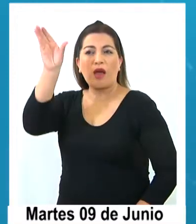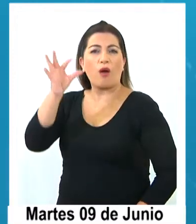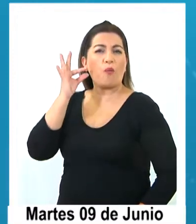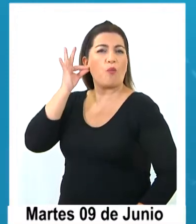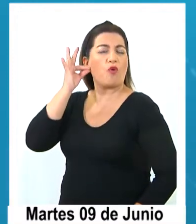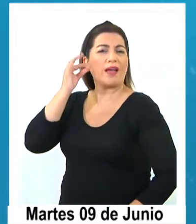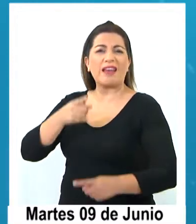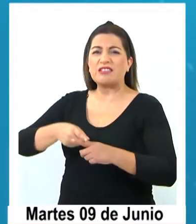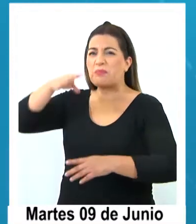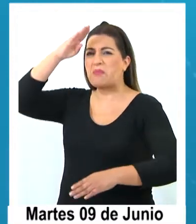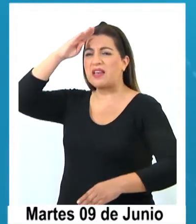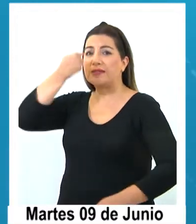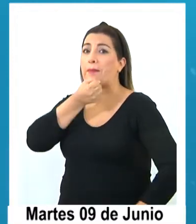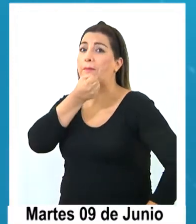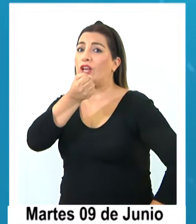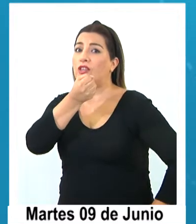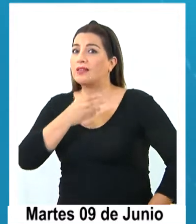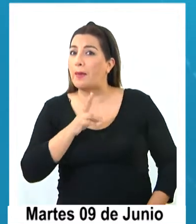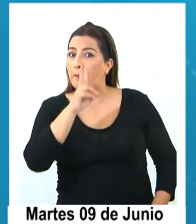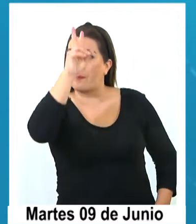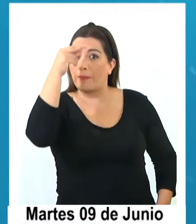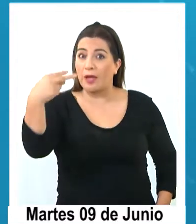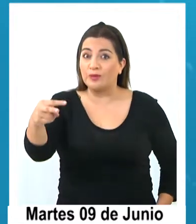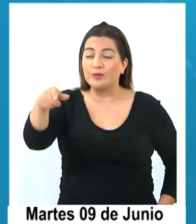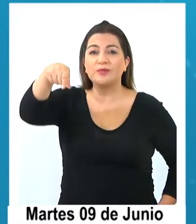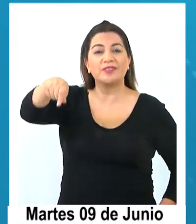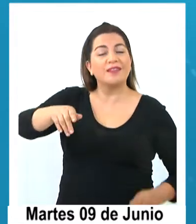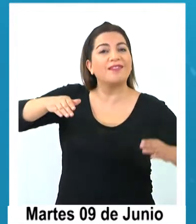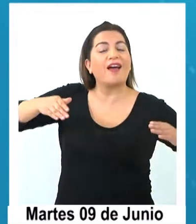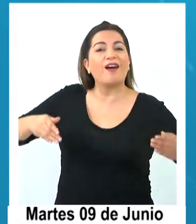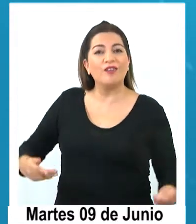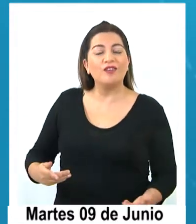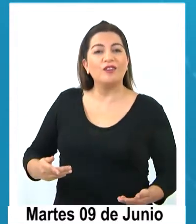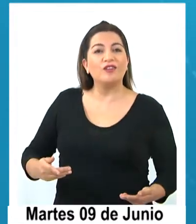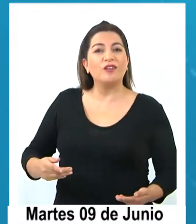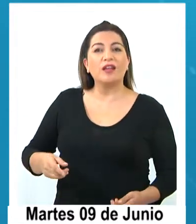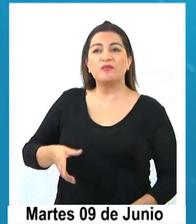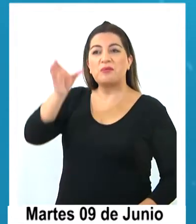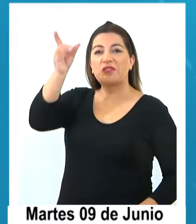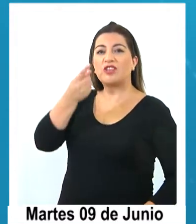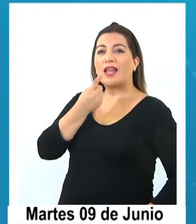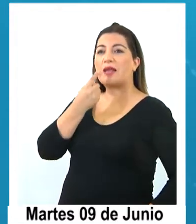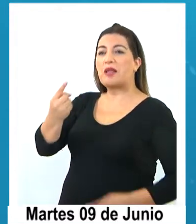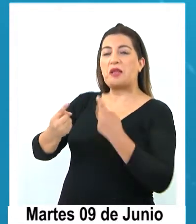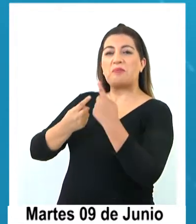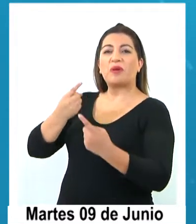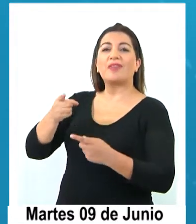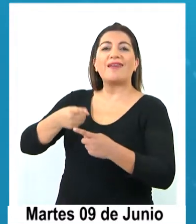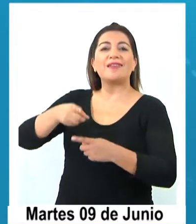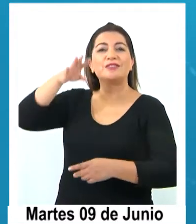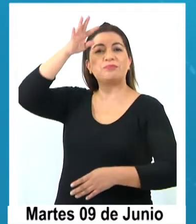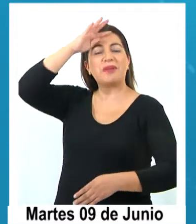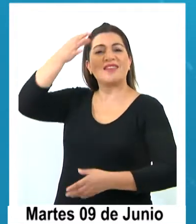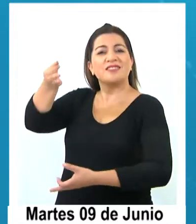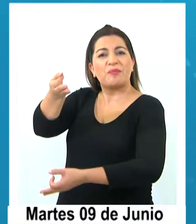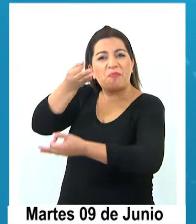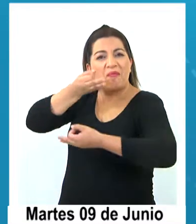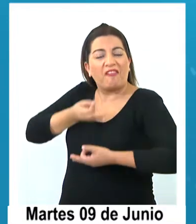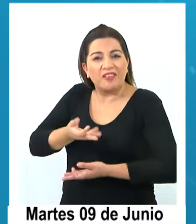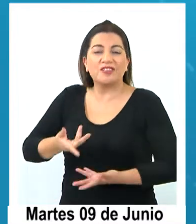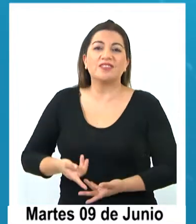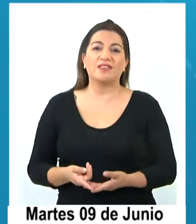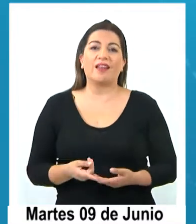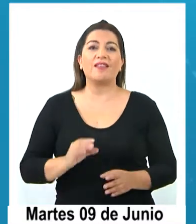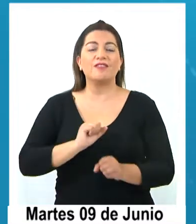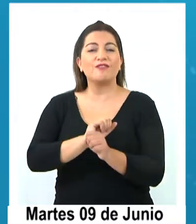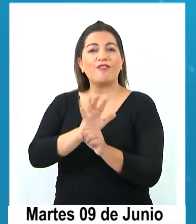experimentada periodista peruana que en esta ocasión va a ser nuestra entrevistada y nos va a contar la experiencia de cómo ha